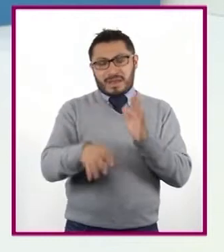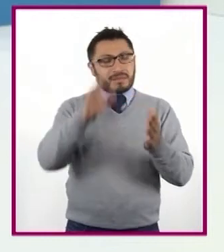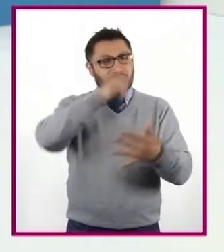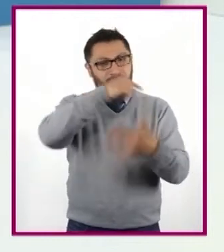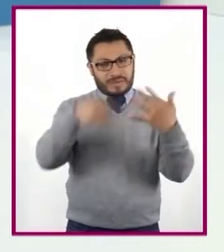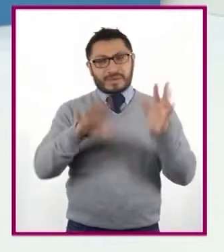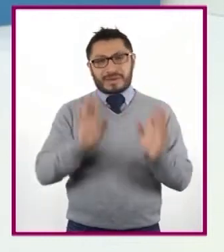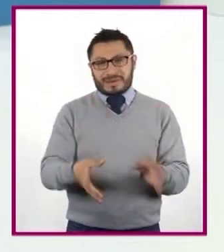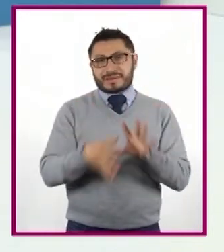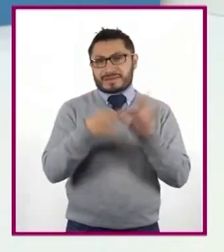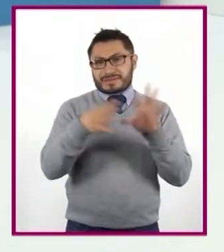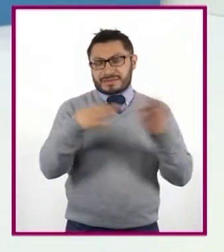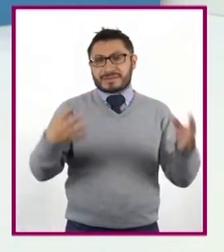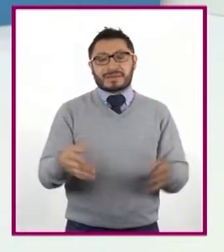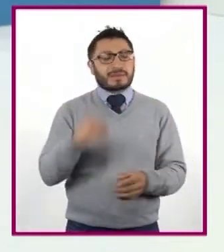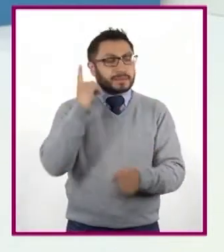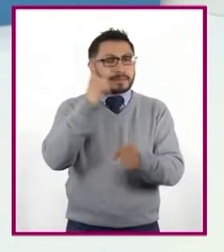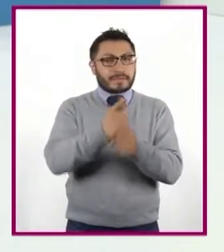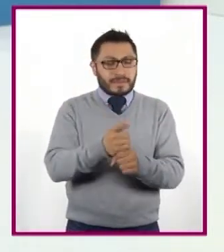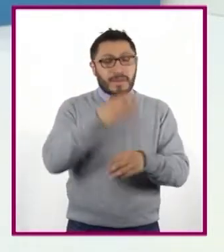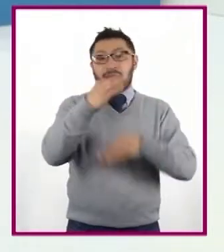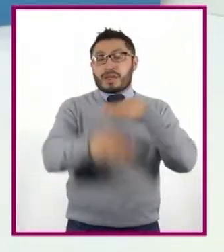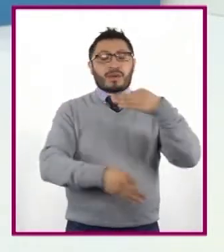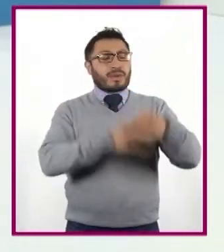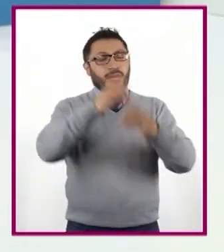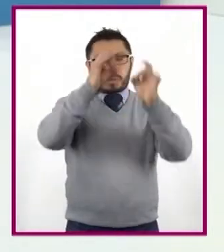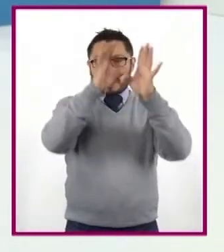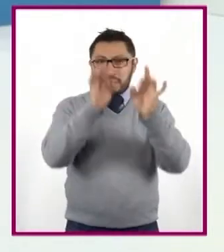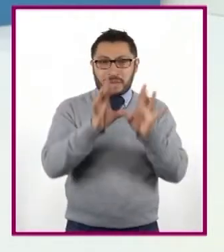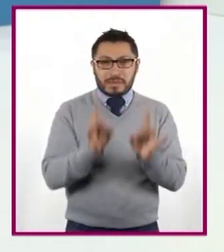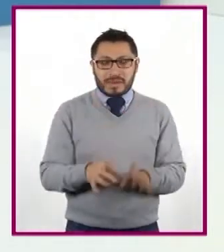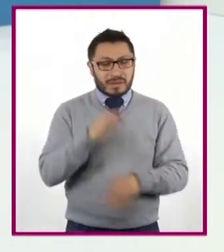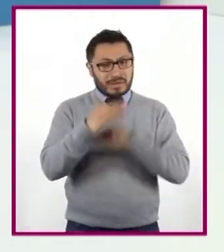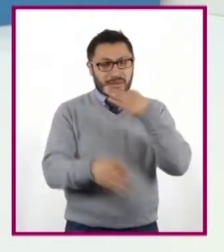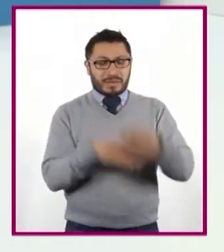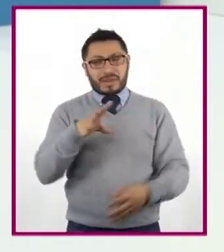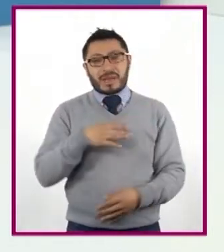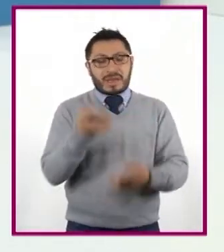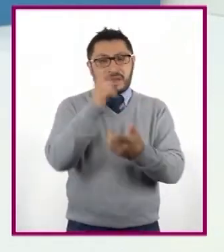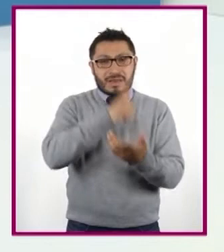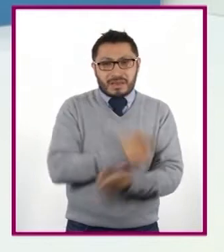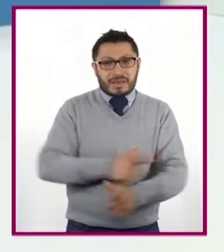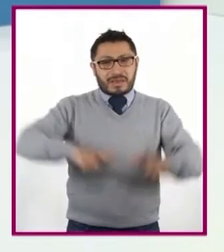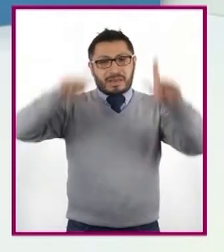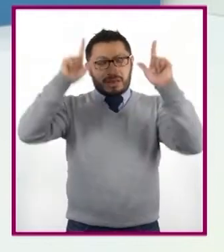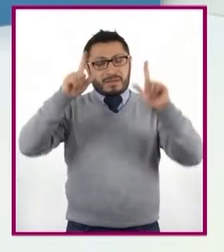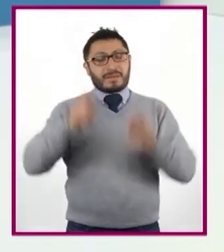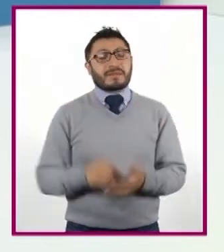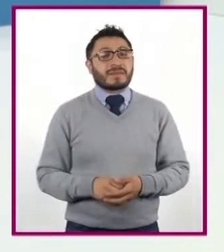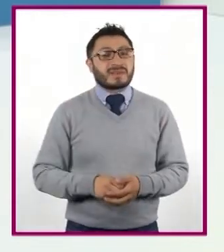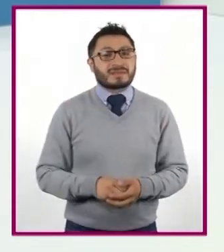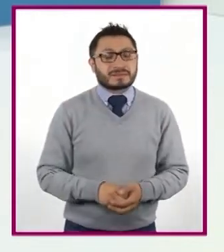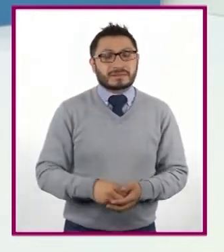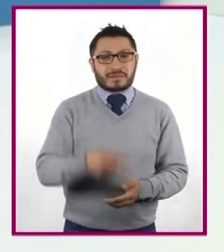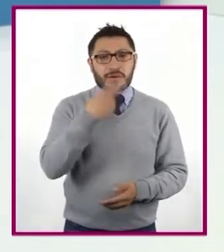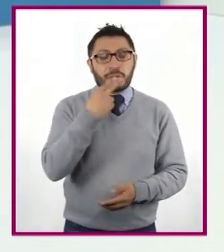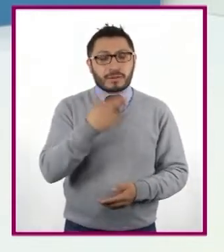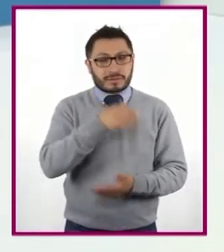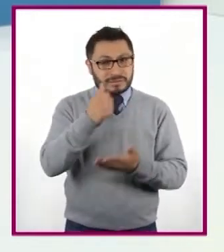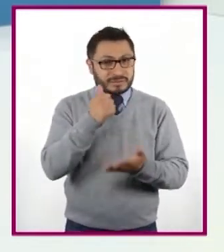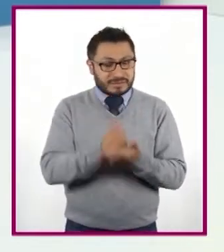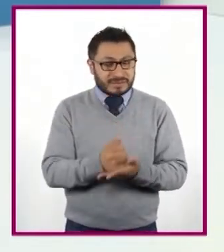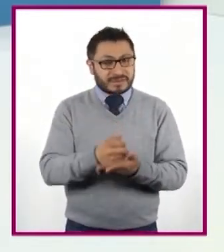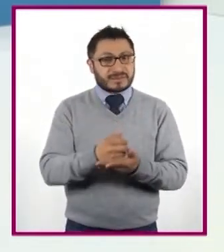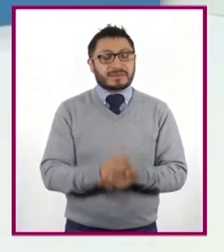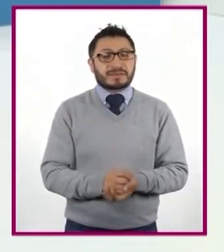visto, podemos notar que en todos los casos las libertades requieren del ejercicio de la ciudadanía